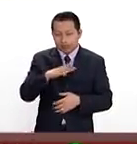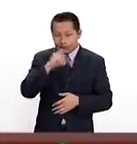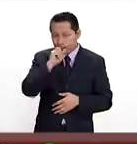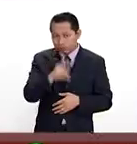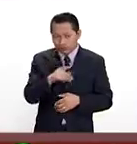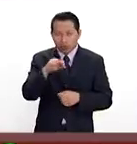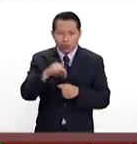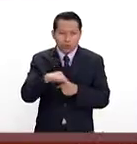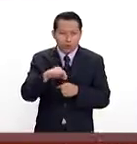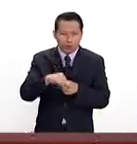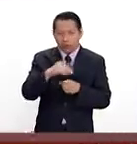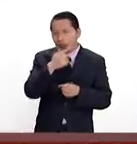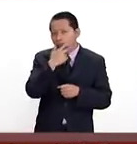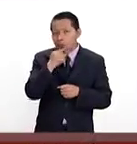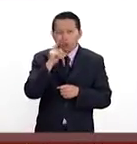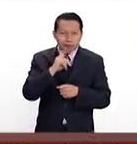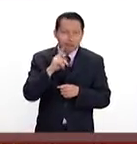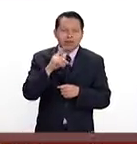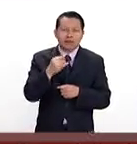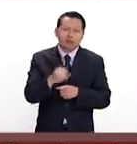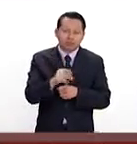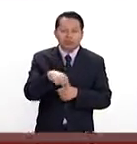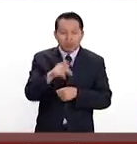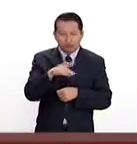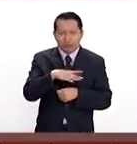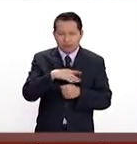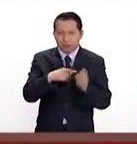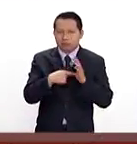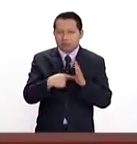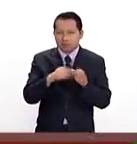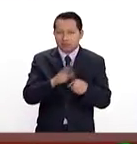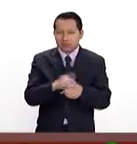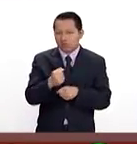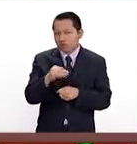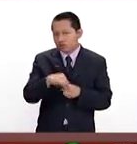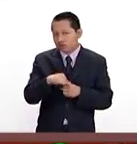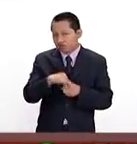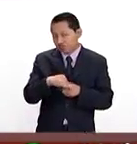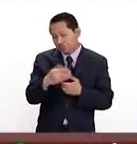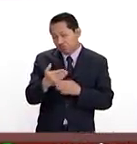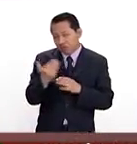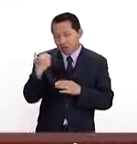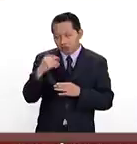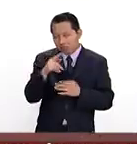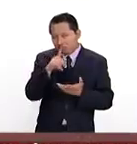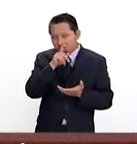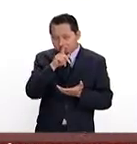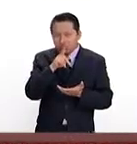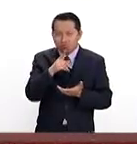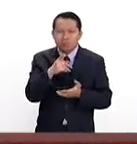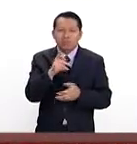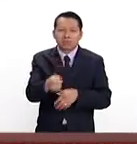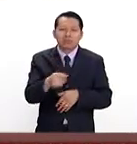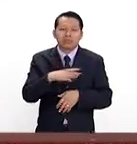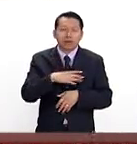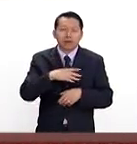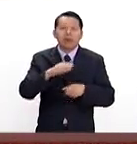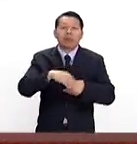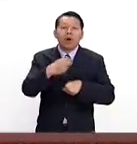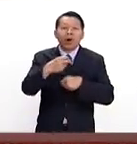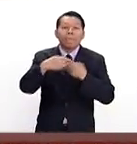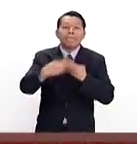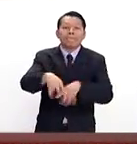el voto de género es irónico, pero se está reflejando más aquí que en la propia elección. Y otra vez de ahí que la marcha